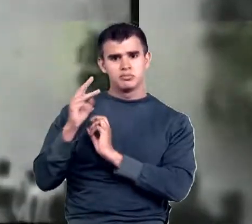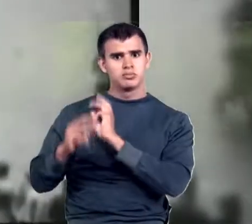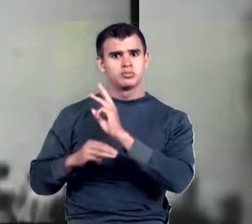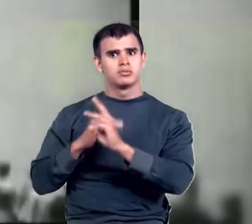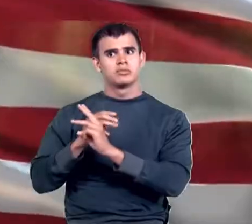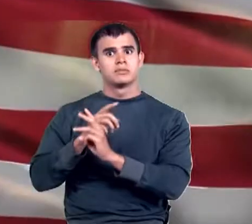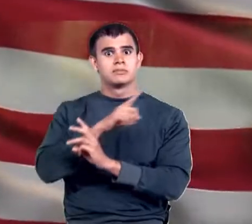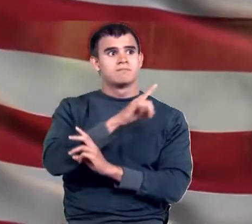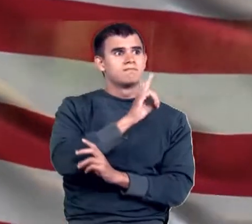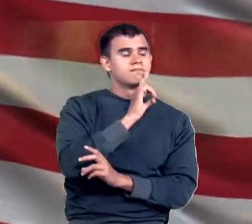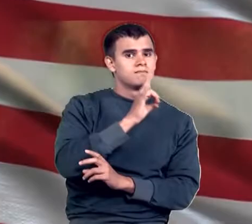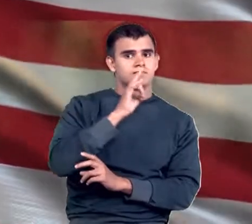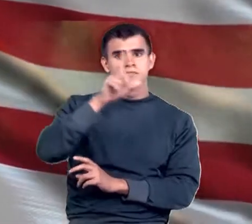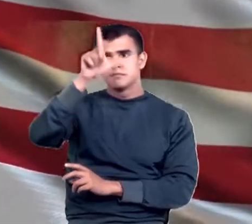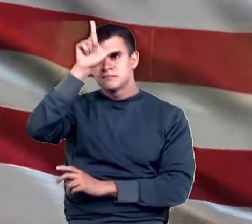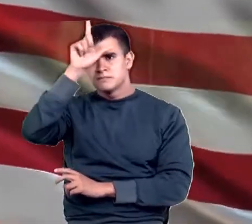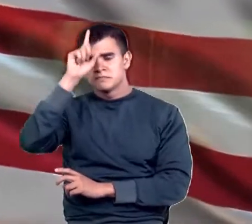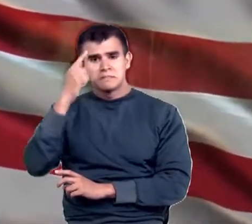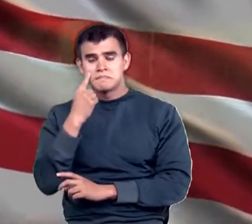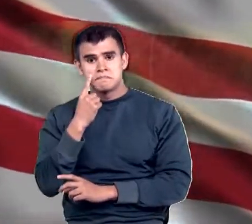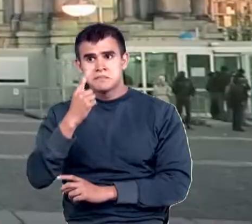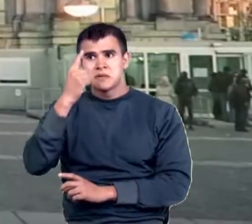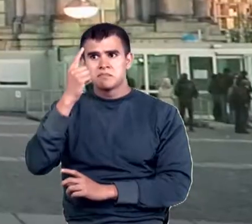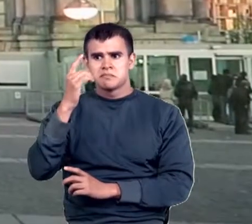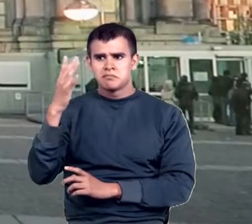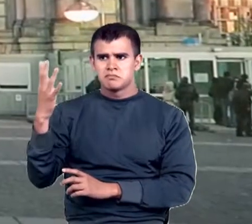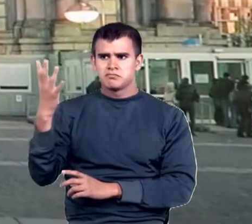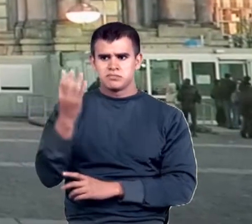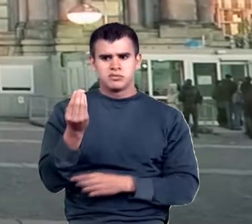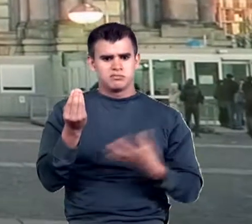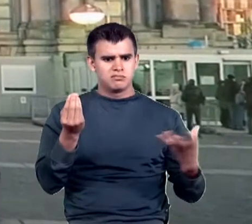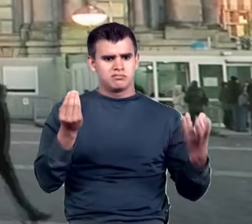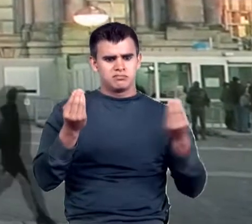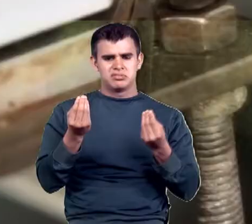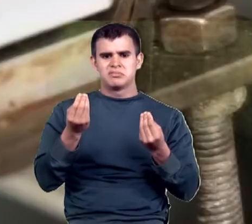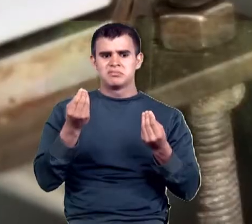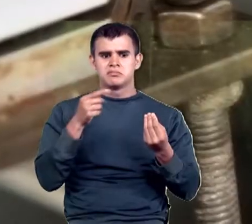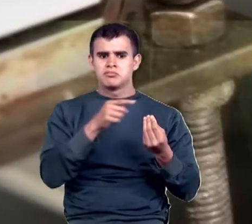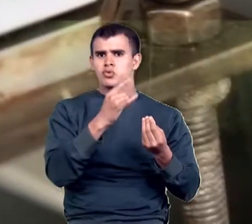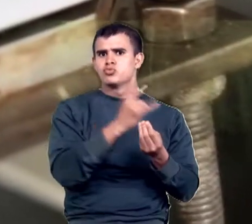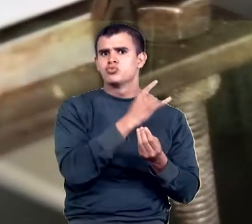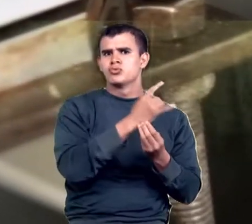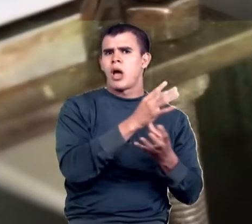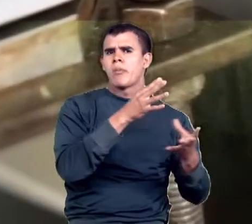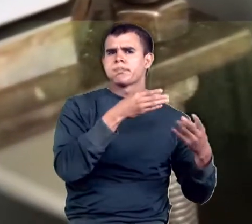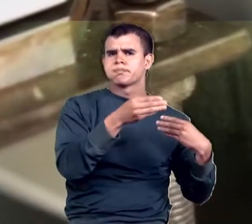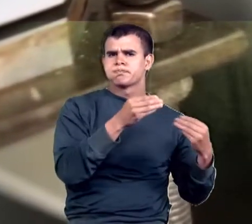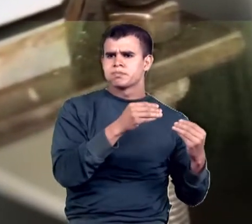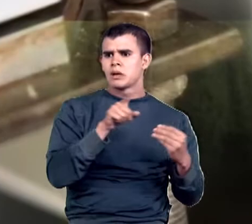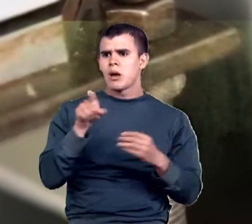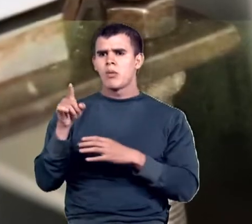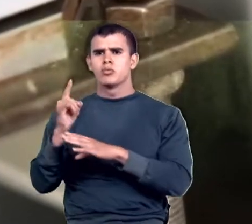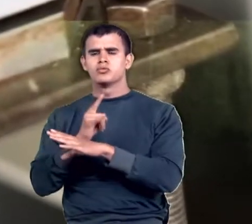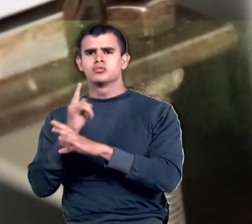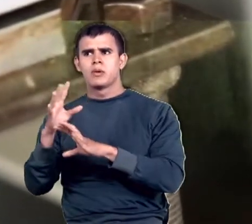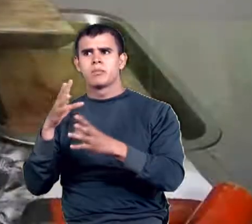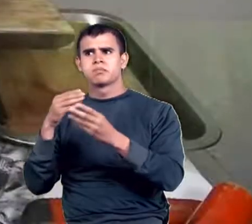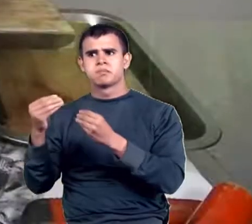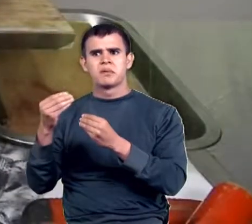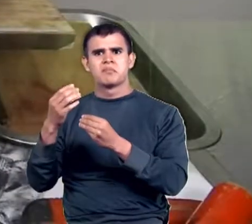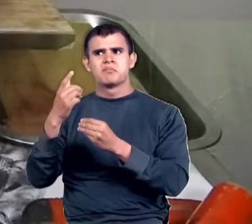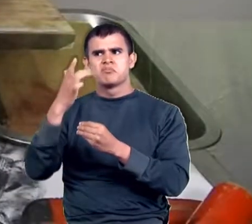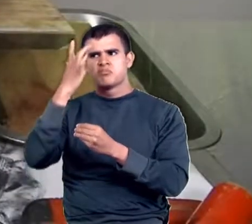Estados Unidos y Alemania fueron los primeros países en utilizar los productos elaborados con plásticos, al encontrar que soportaban